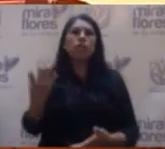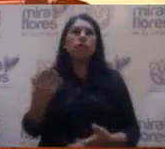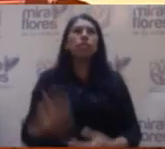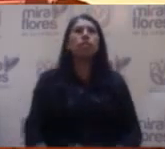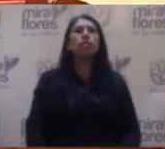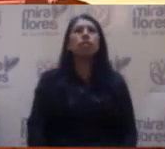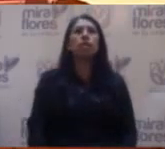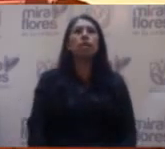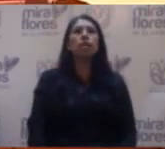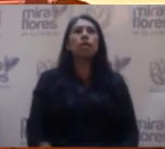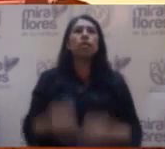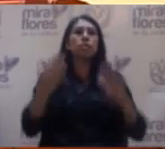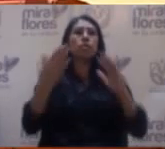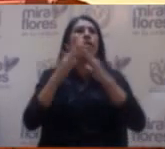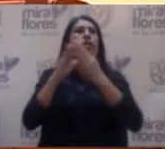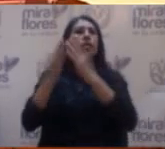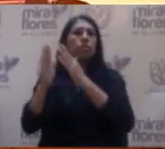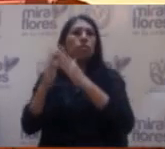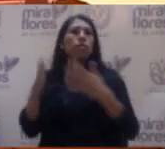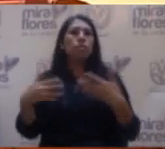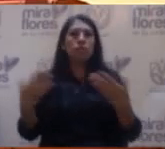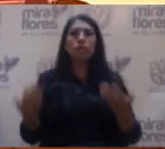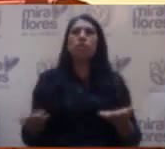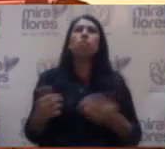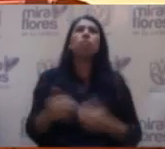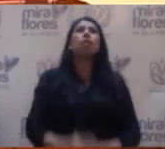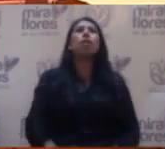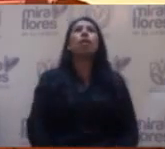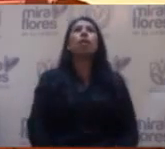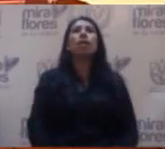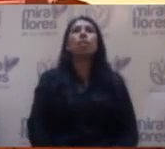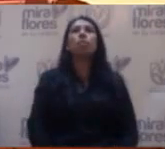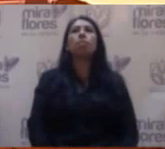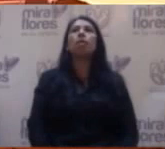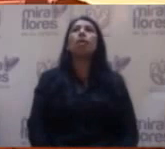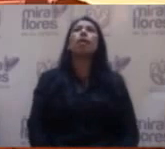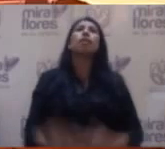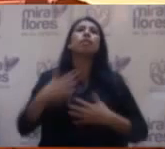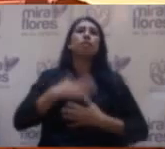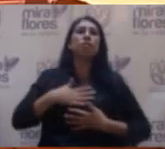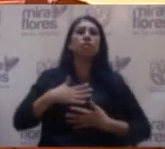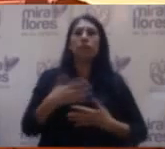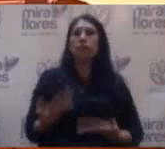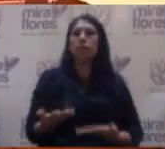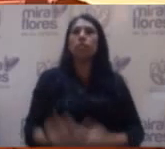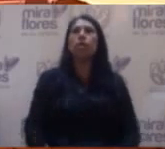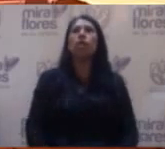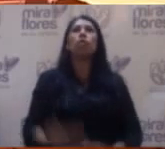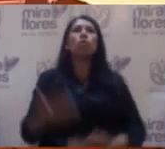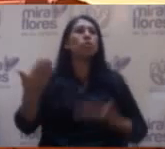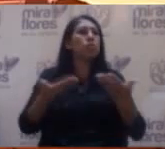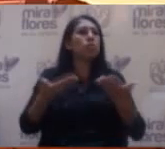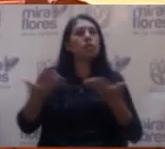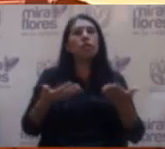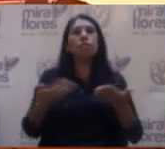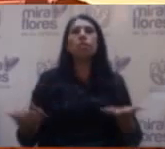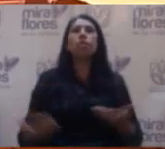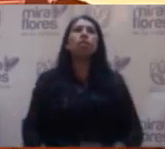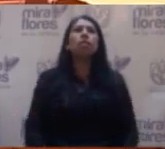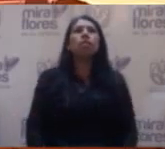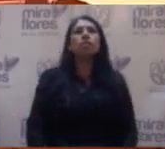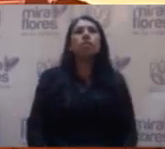la ciudad cada vez más equitativa, una ciudad más amigable, con servicios